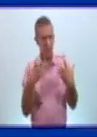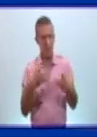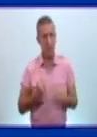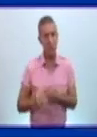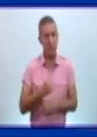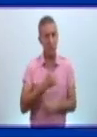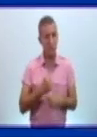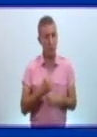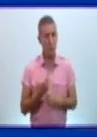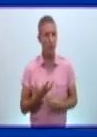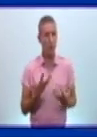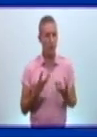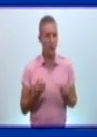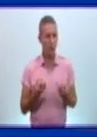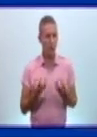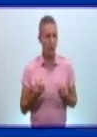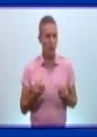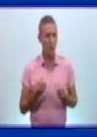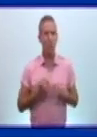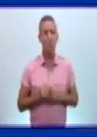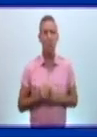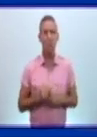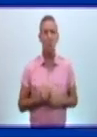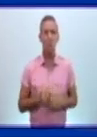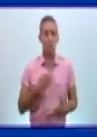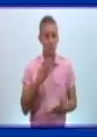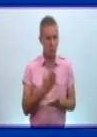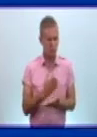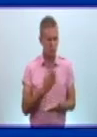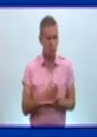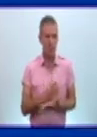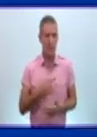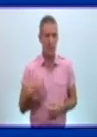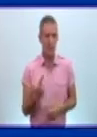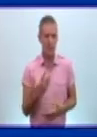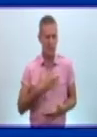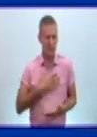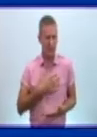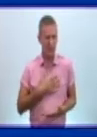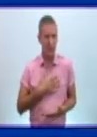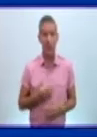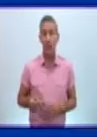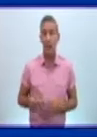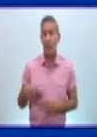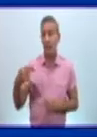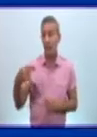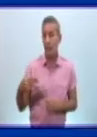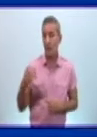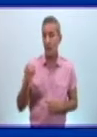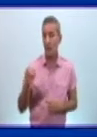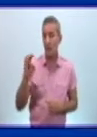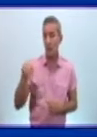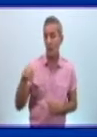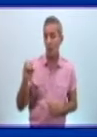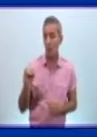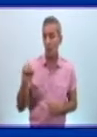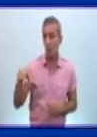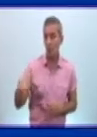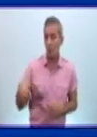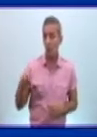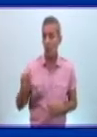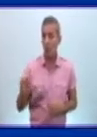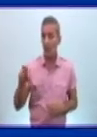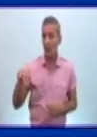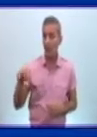con mucha frecuencia en nuestras clases. Además, las mezclas homogéneas son en las que no se observan a simple